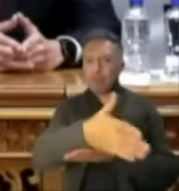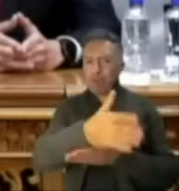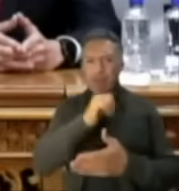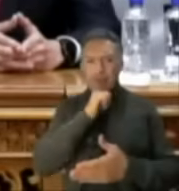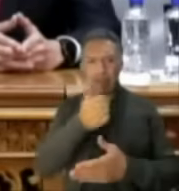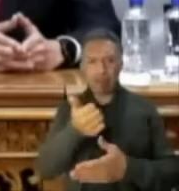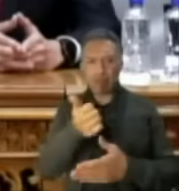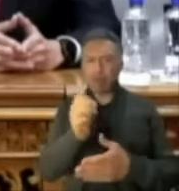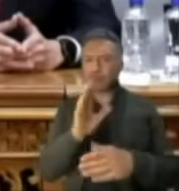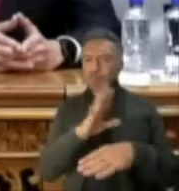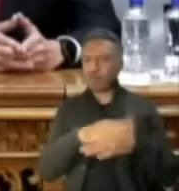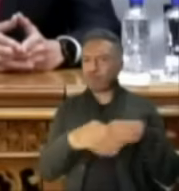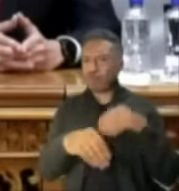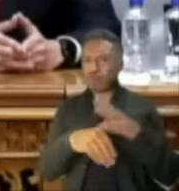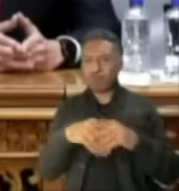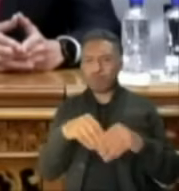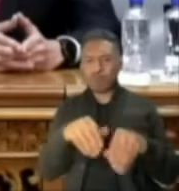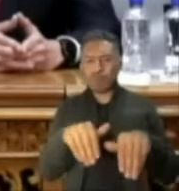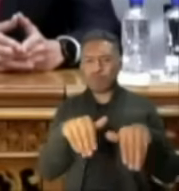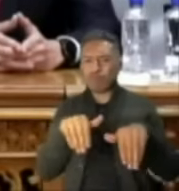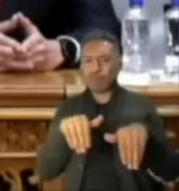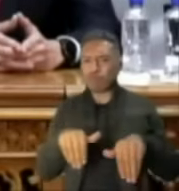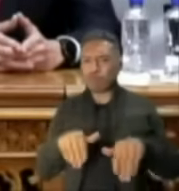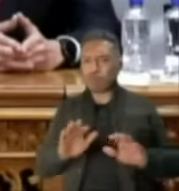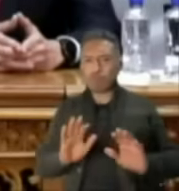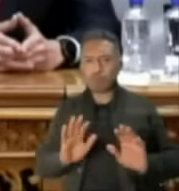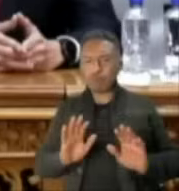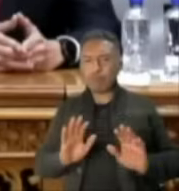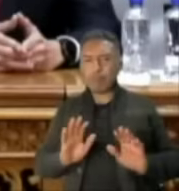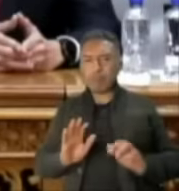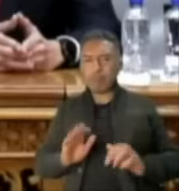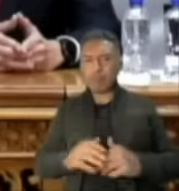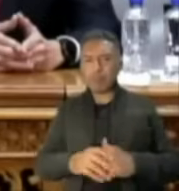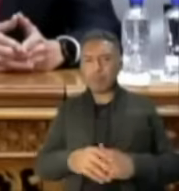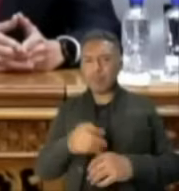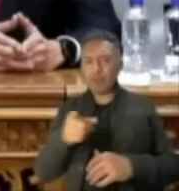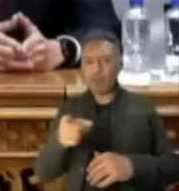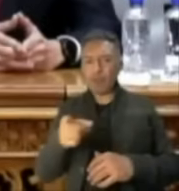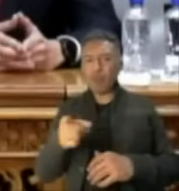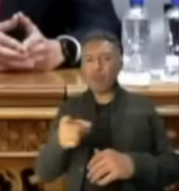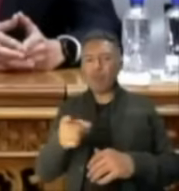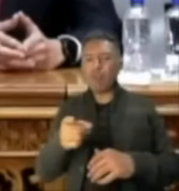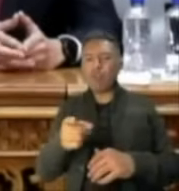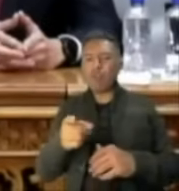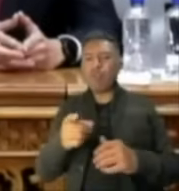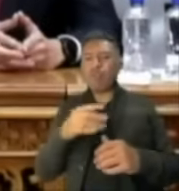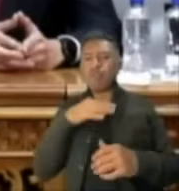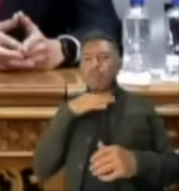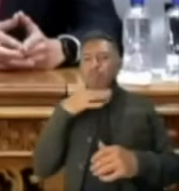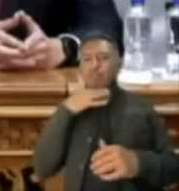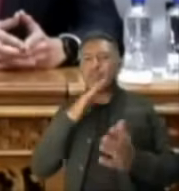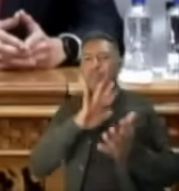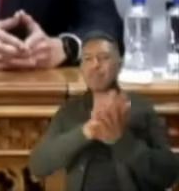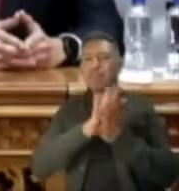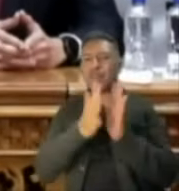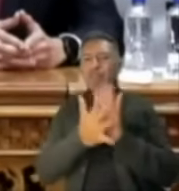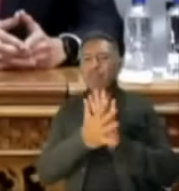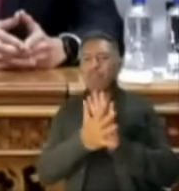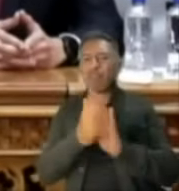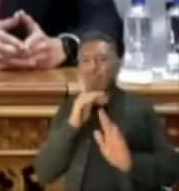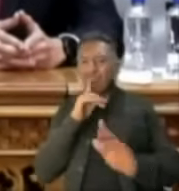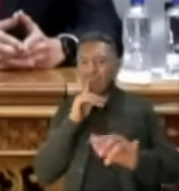no aceptó hacer trampas y respetó la